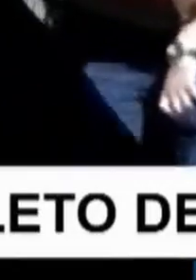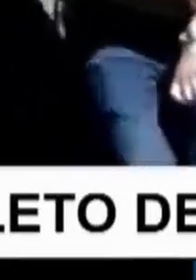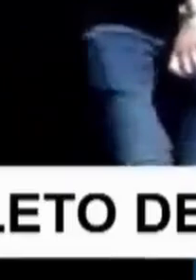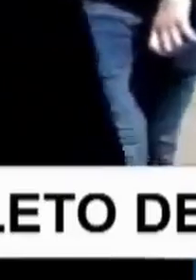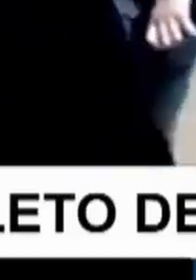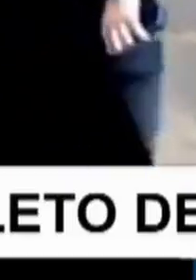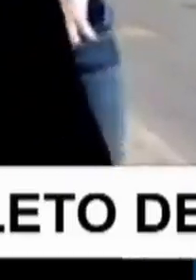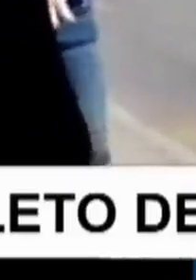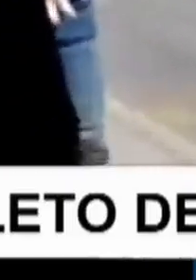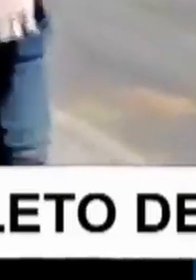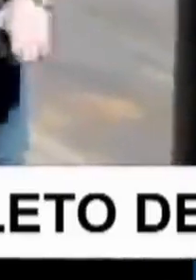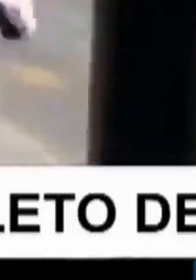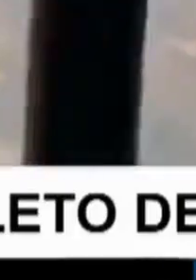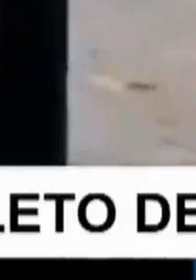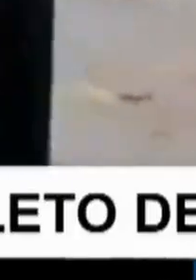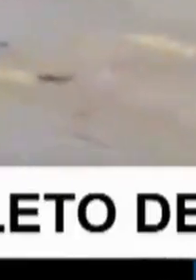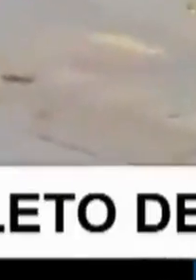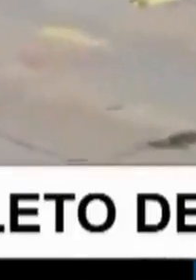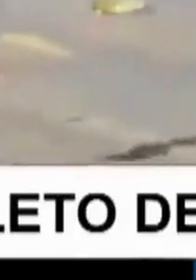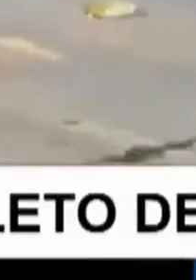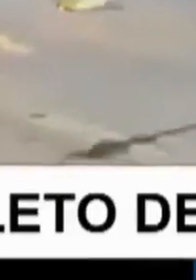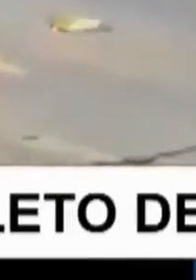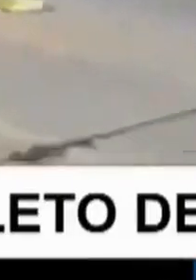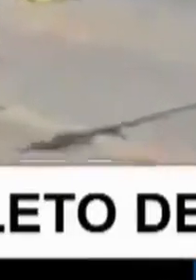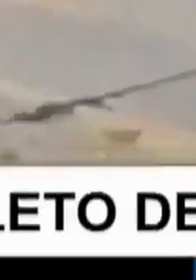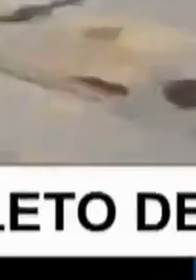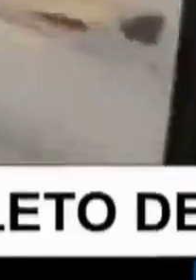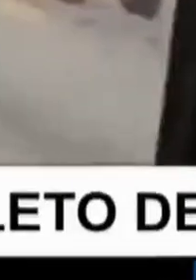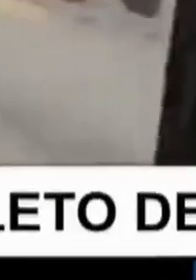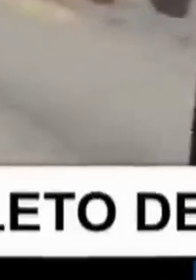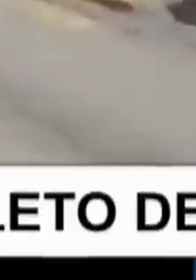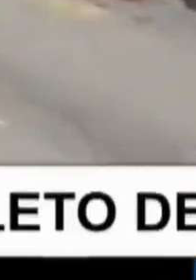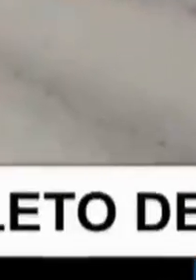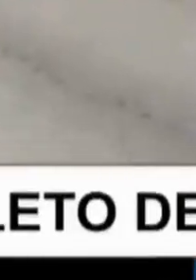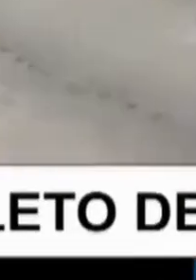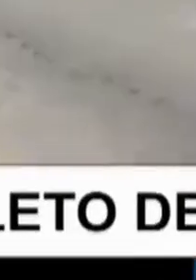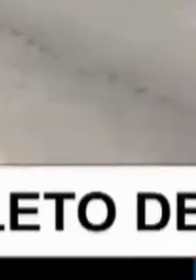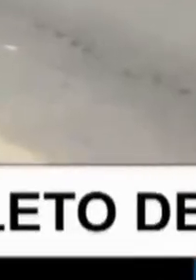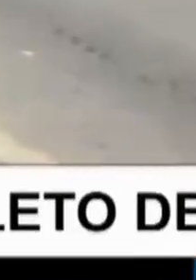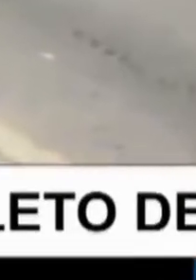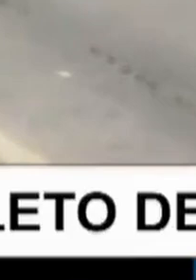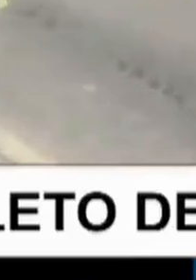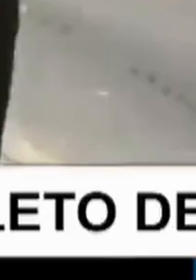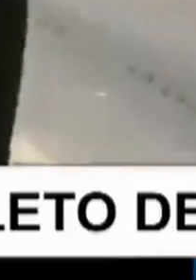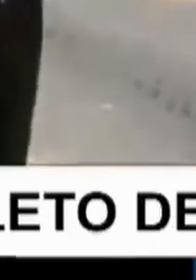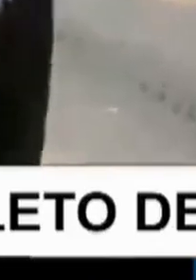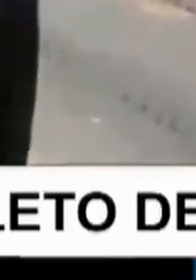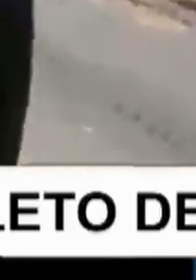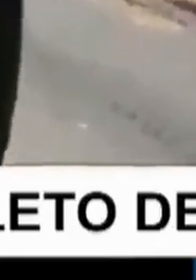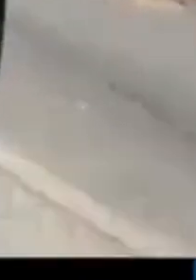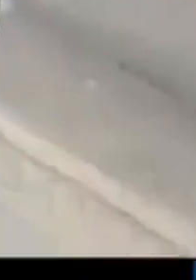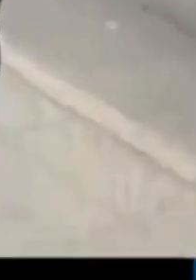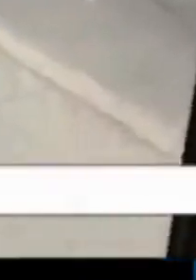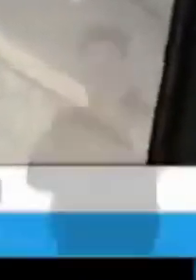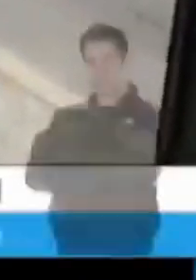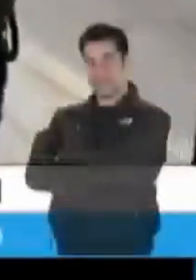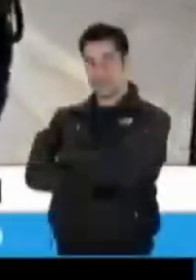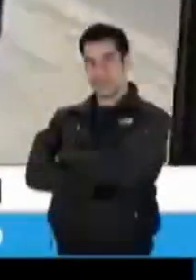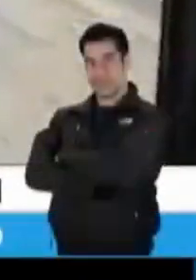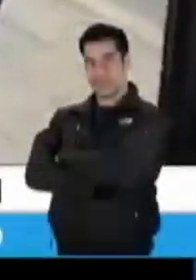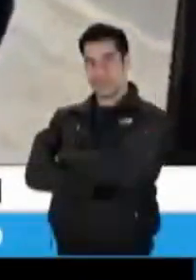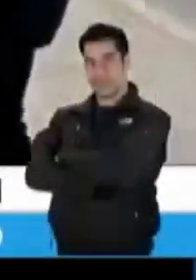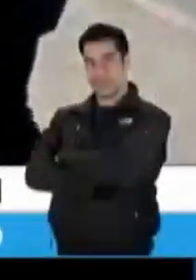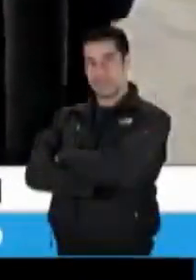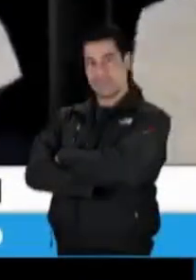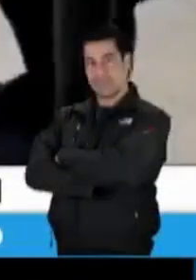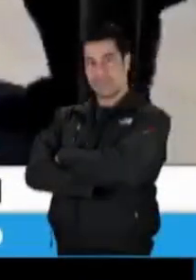hijos. ¿Cuándo fue el episodio? A las 5 de la mañana fue. Claro, ahí estaba confirmando entonces que este episodio había ocurrido de